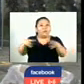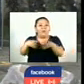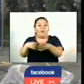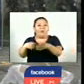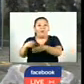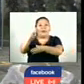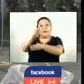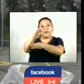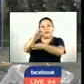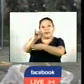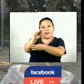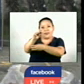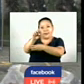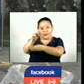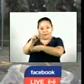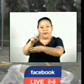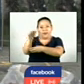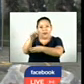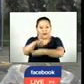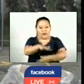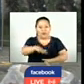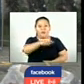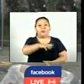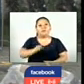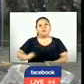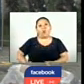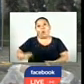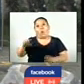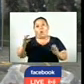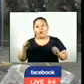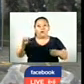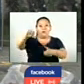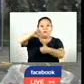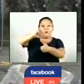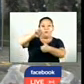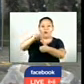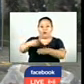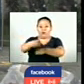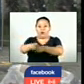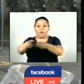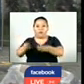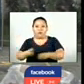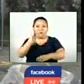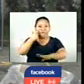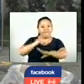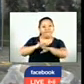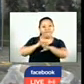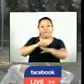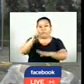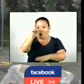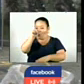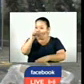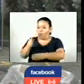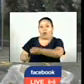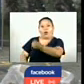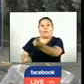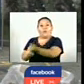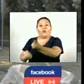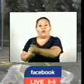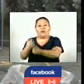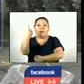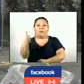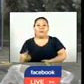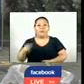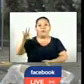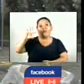en nuestro país y en la región La unidad especializada antinarcotráfico será reforzada con más fiscales que